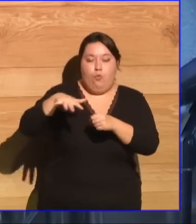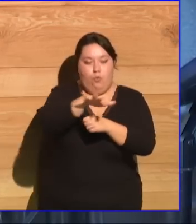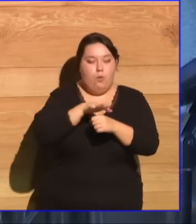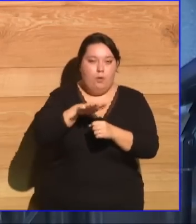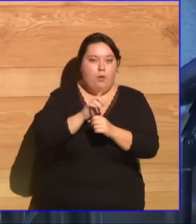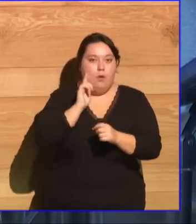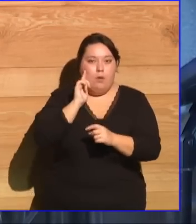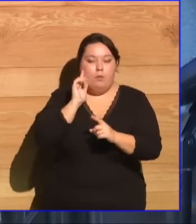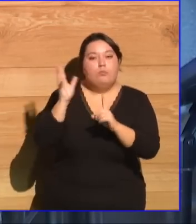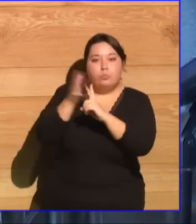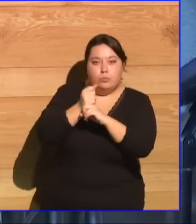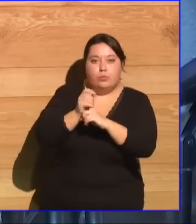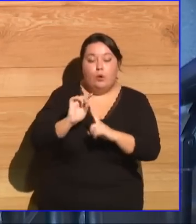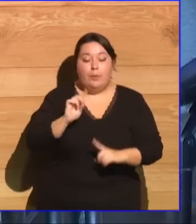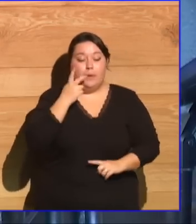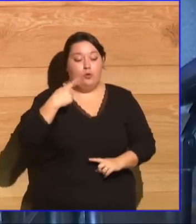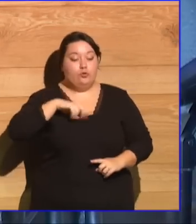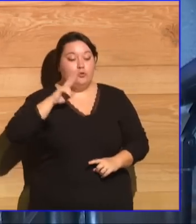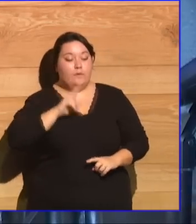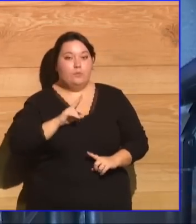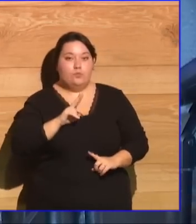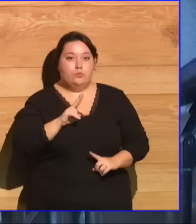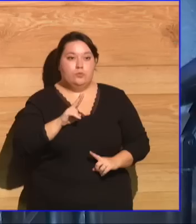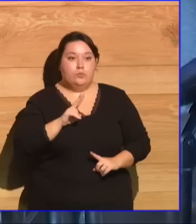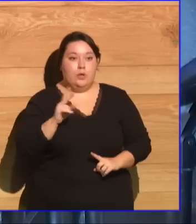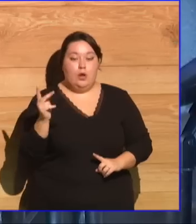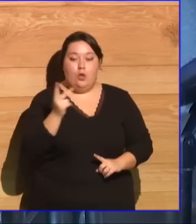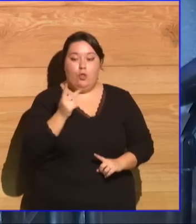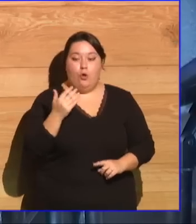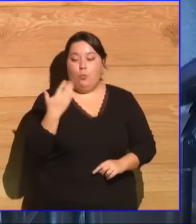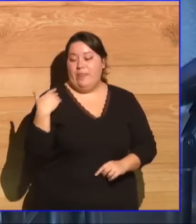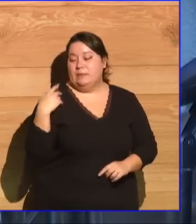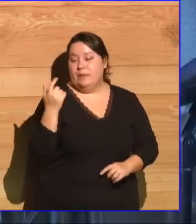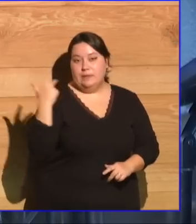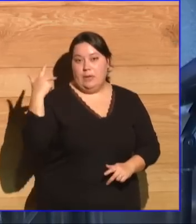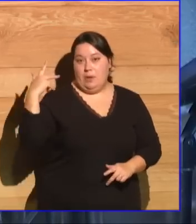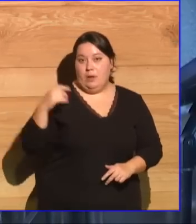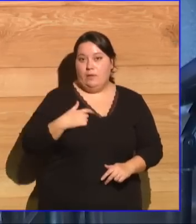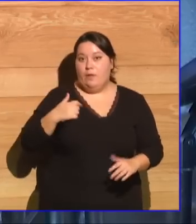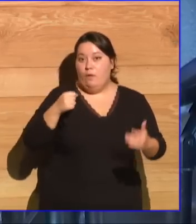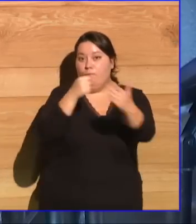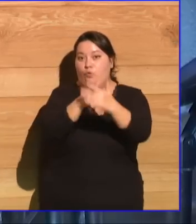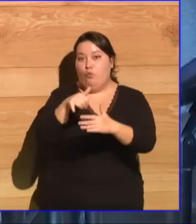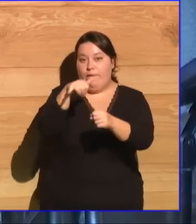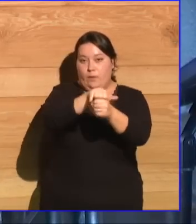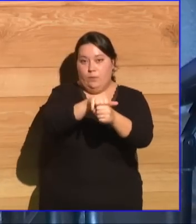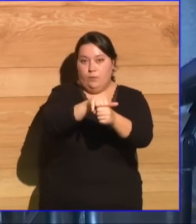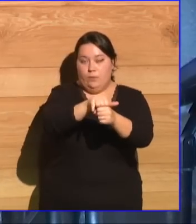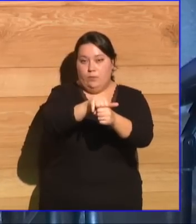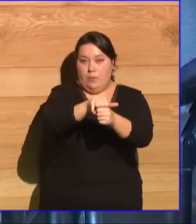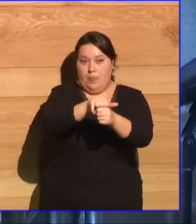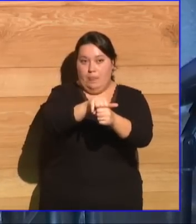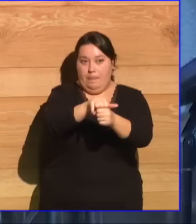nosotros vemos, lo primero con lo que nos encontramos es que los dos están de espaldas a la cámara y de fondo está el avión de Pete,